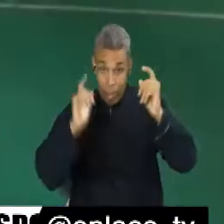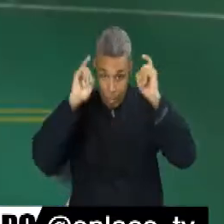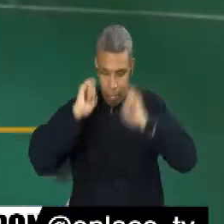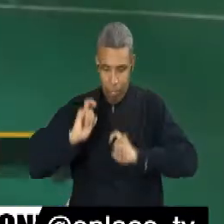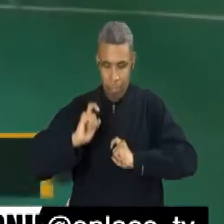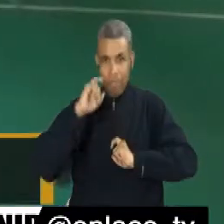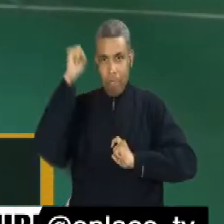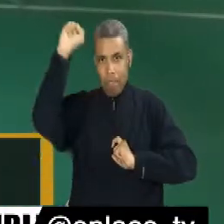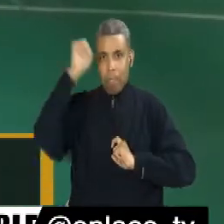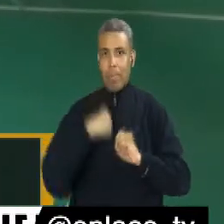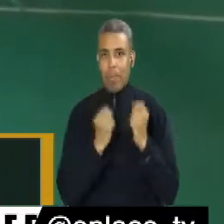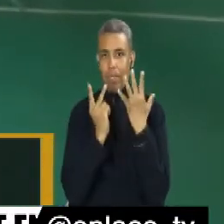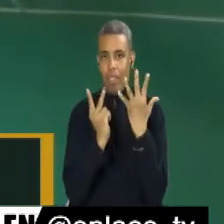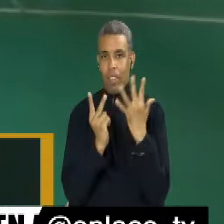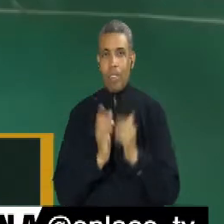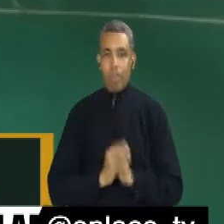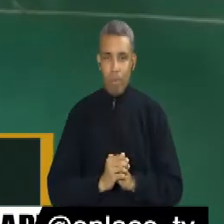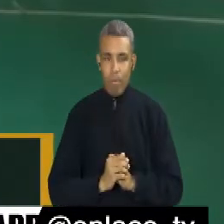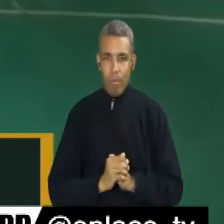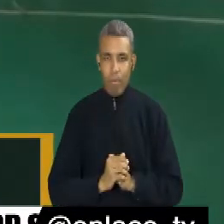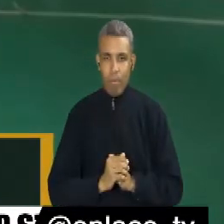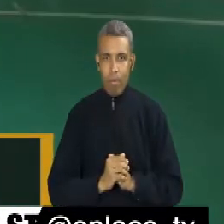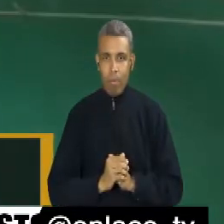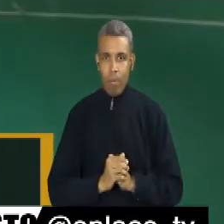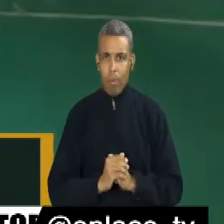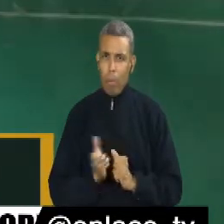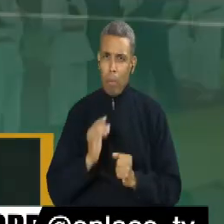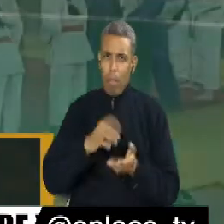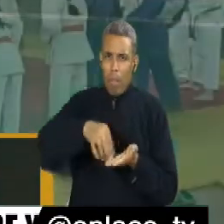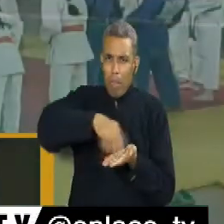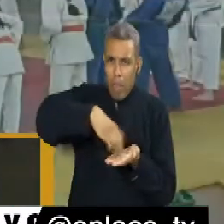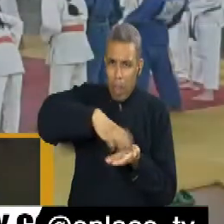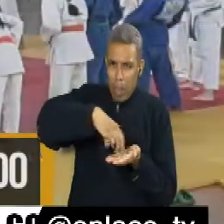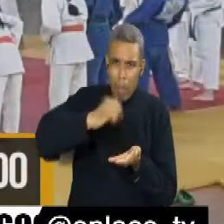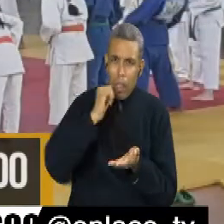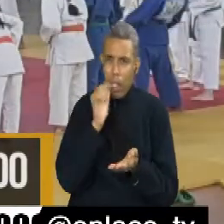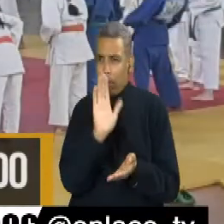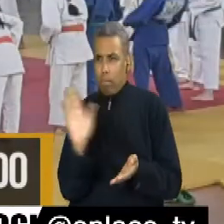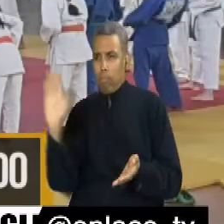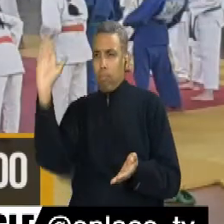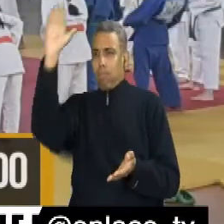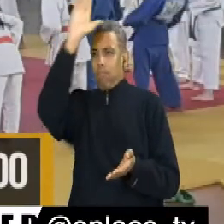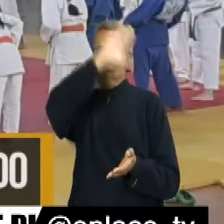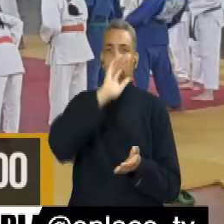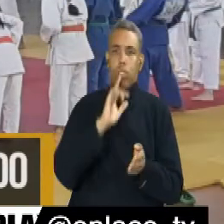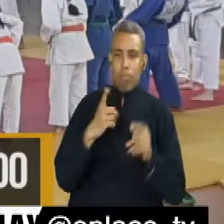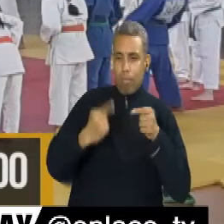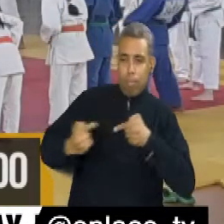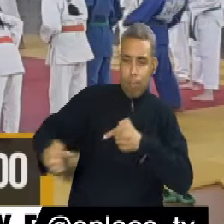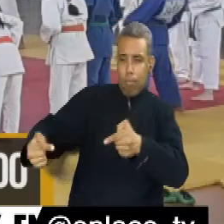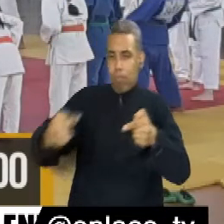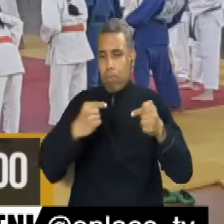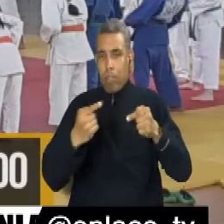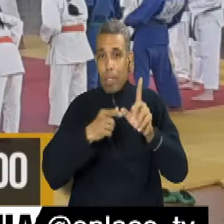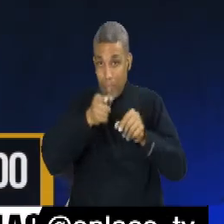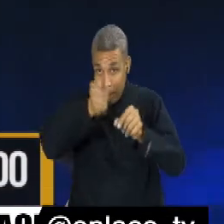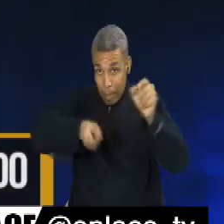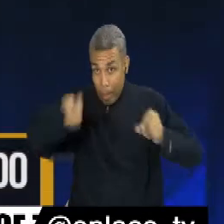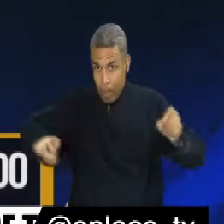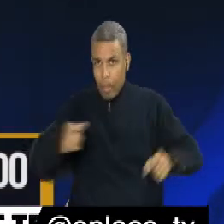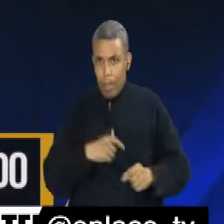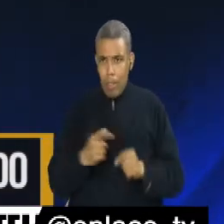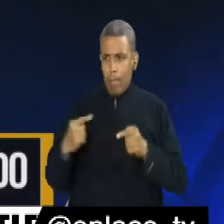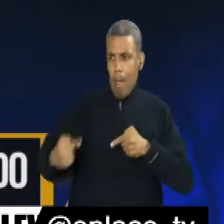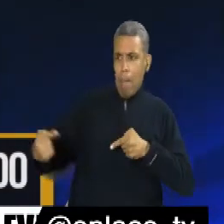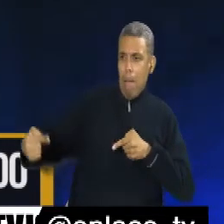7 medallas en el segundo departamental de judo que se desarrolló durante el fin de semana en Bucaramanga obtuvo el Club Real Yariguíes, enfrentándose a deportistas con una